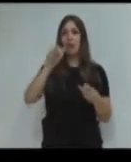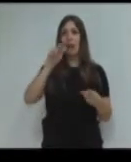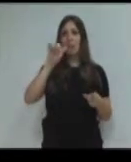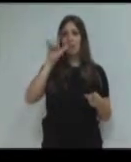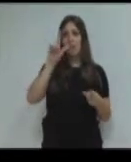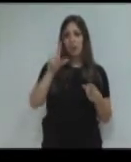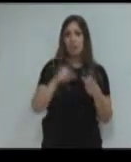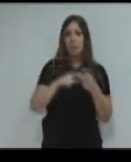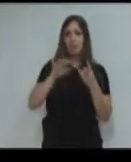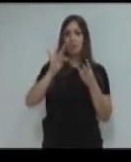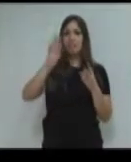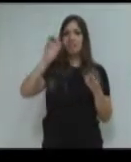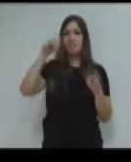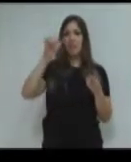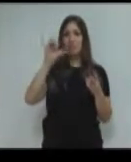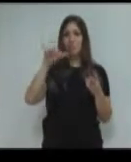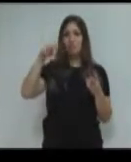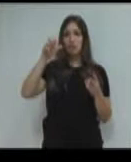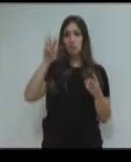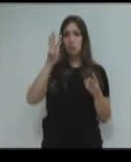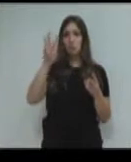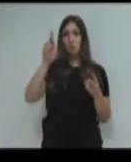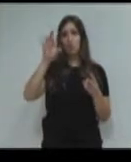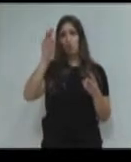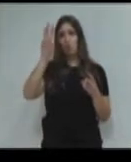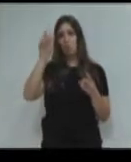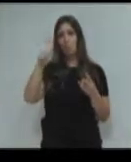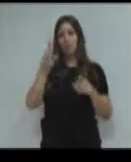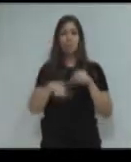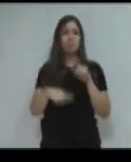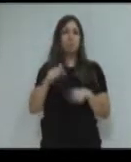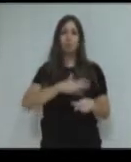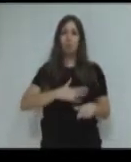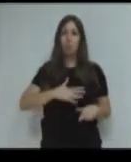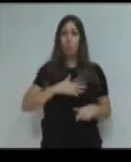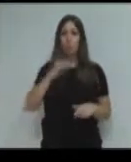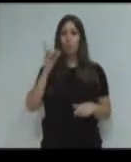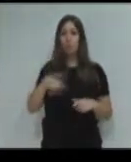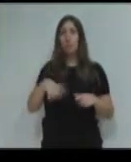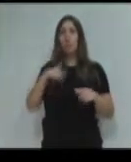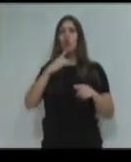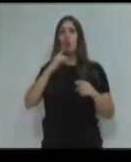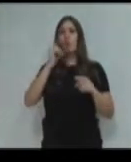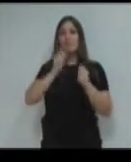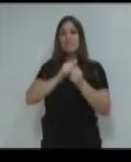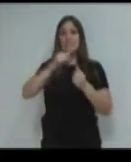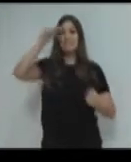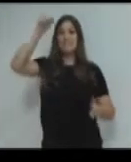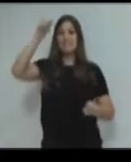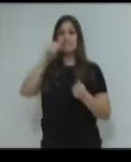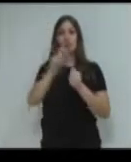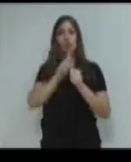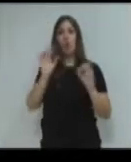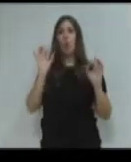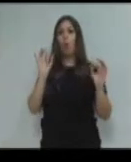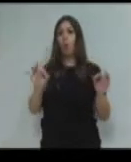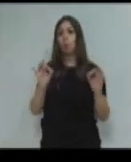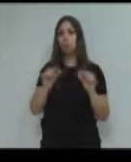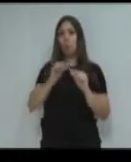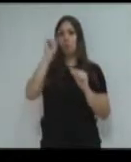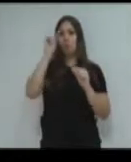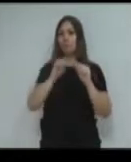línea de fuentes son las más cómodas y además eso, que no sean ni comprimidas ni extendidas, sino que sean en el